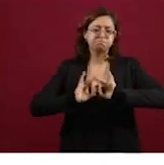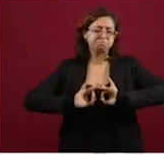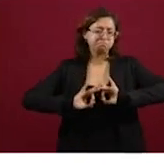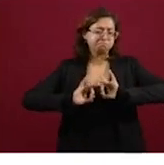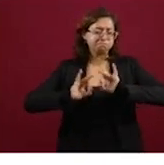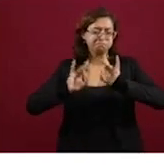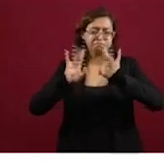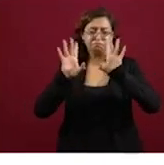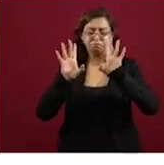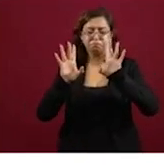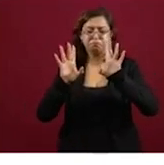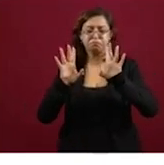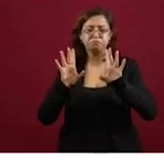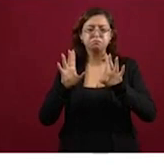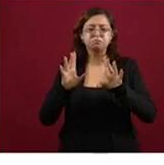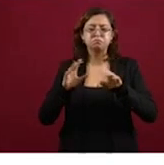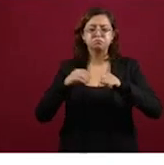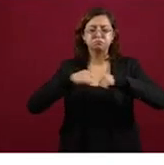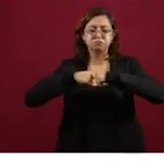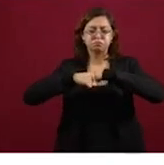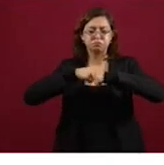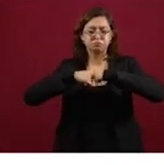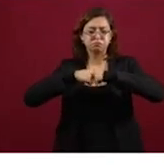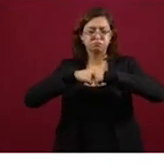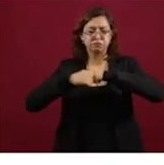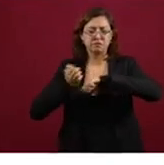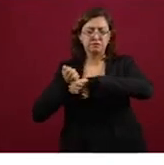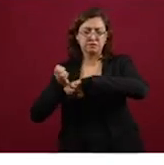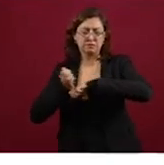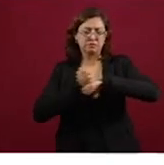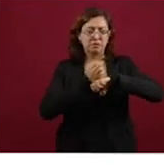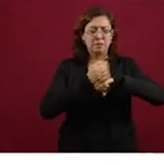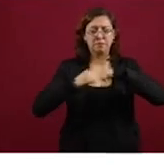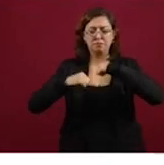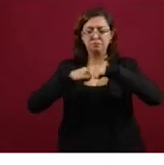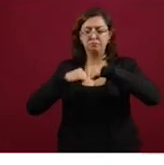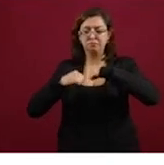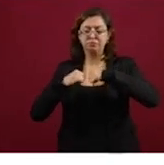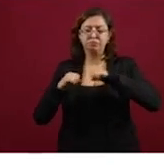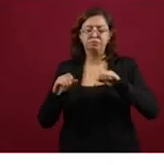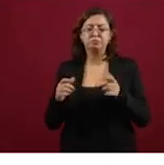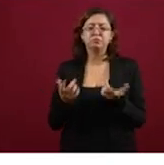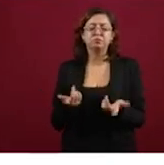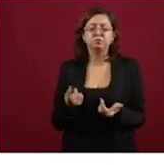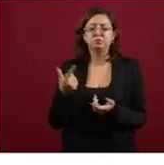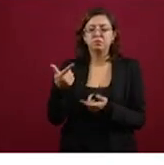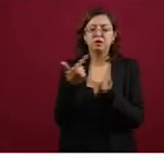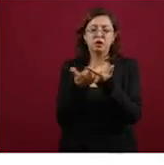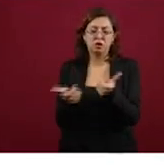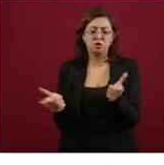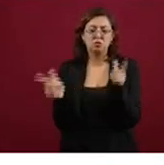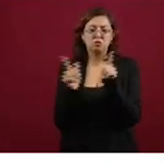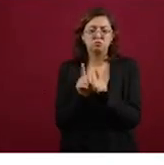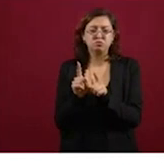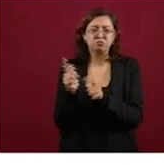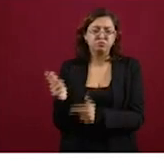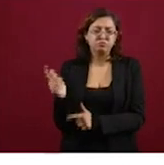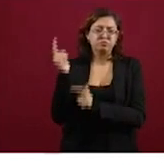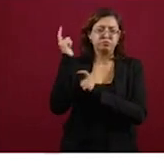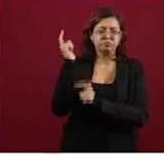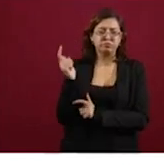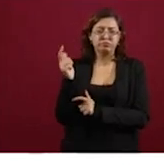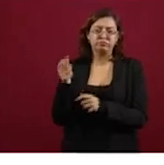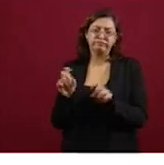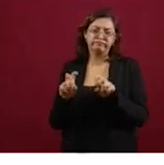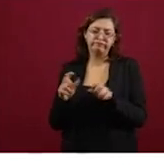los límites entre ambos estados, donde fueron emboscados por un grupo armado. A